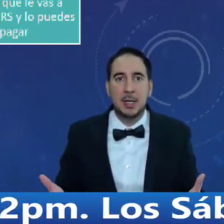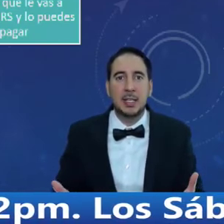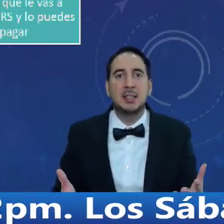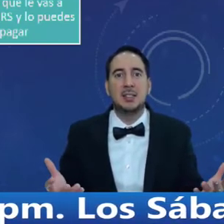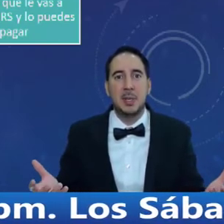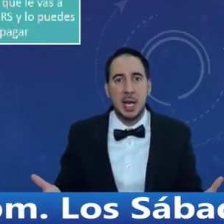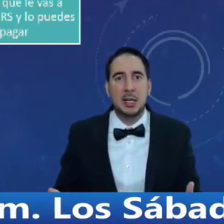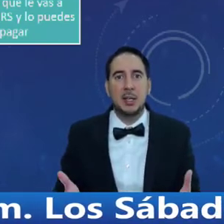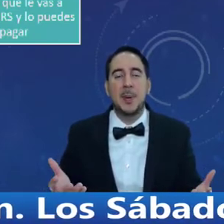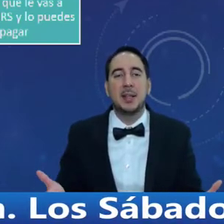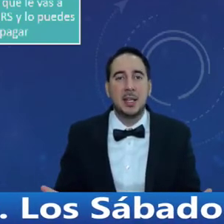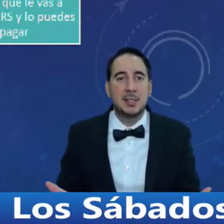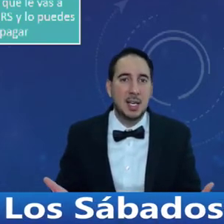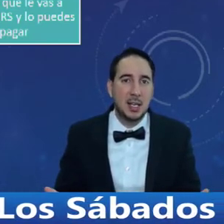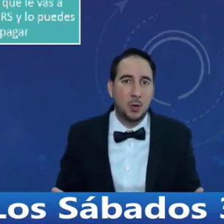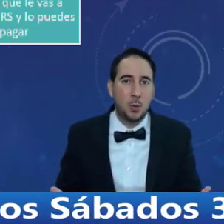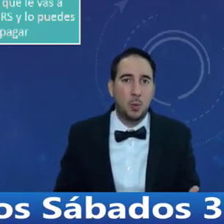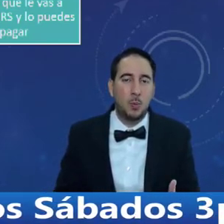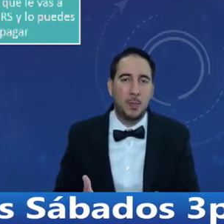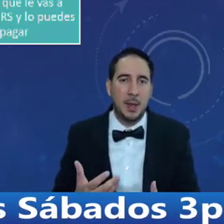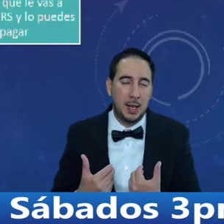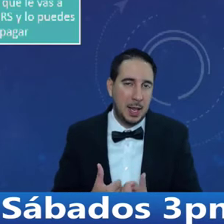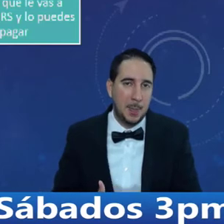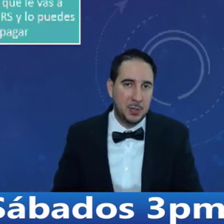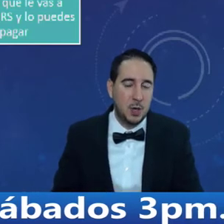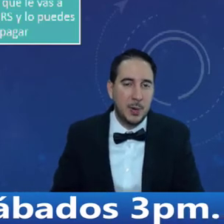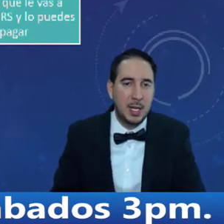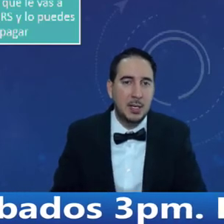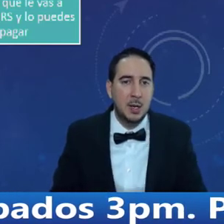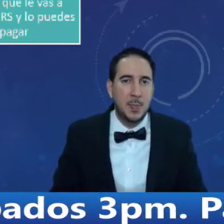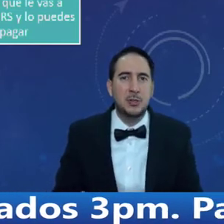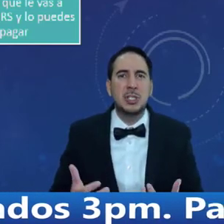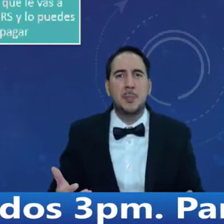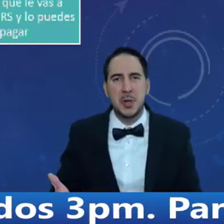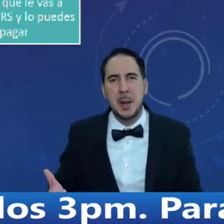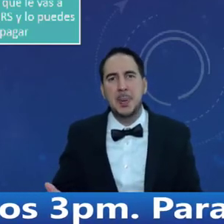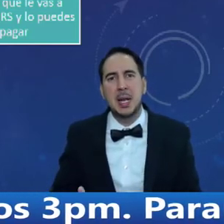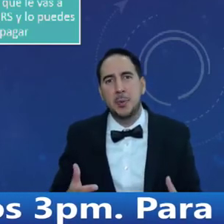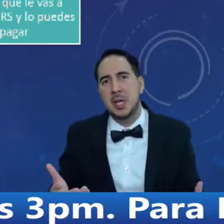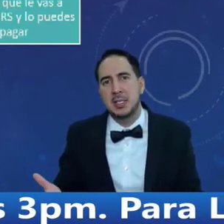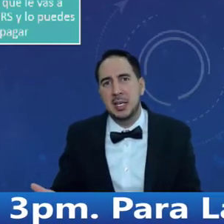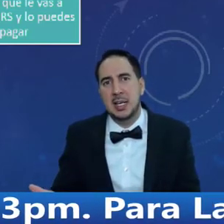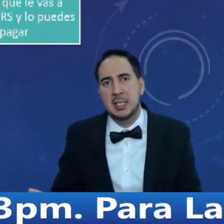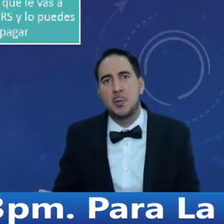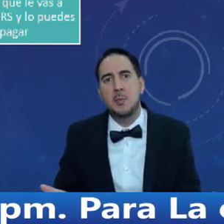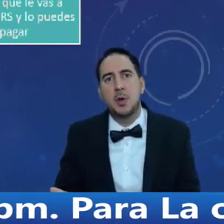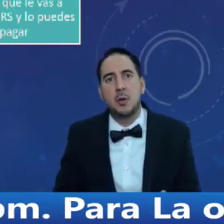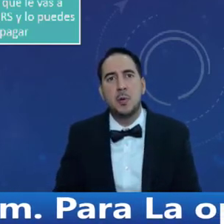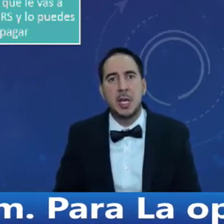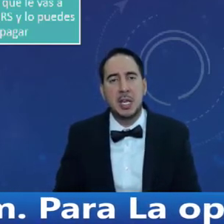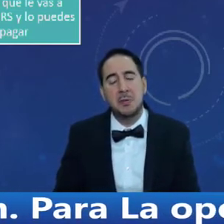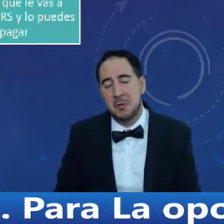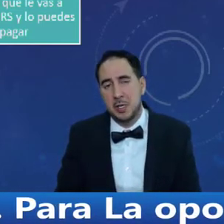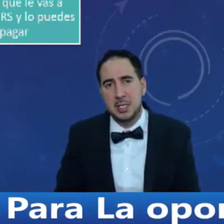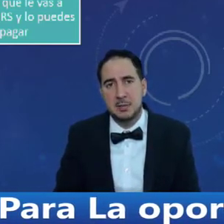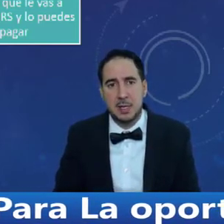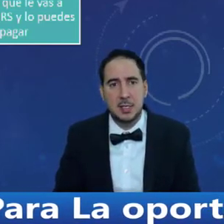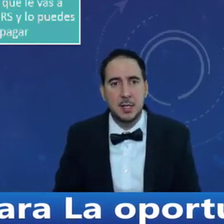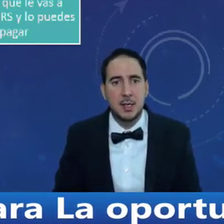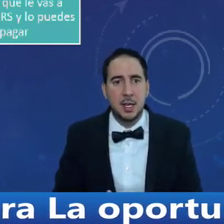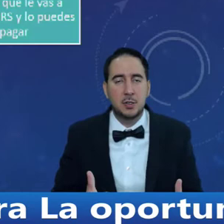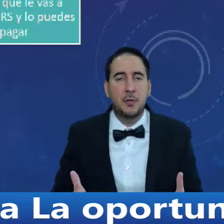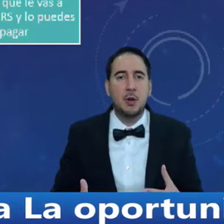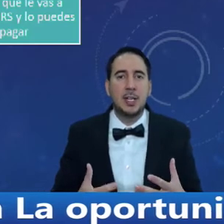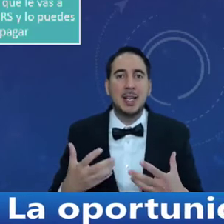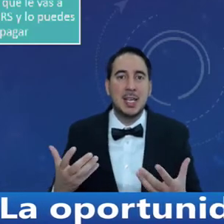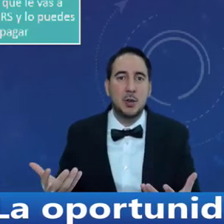bastante similar, dependencia de la persona, ¿verdad? Pero si te ponías pila, podías hacer casi lo mismo que un ingeniero, o quizás más.